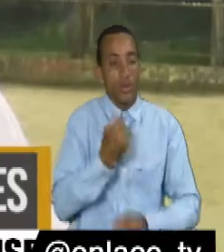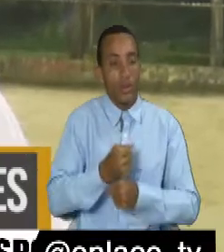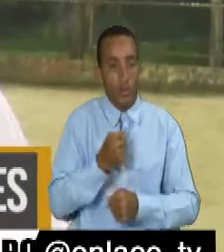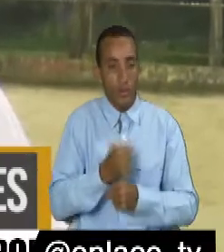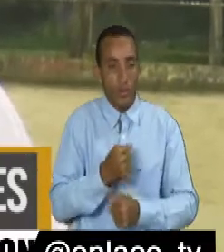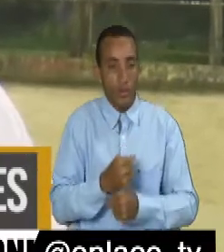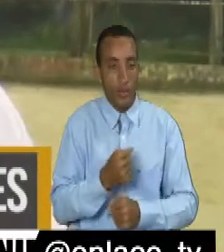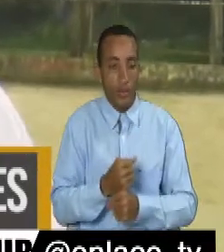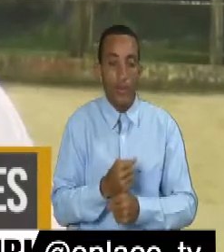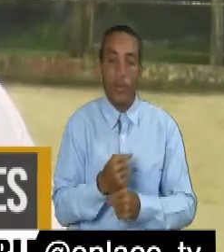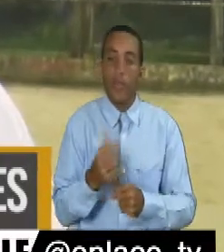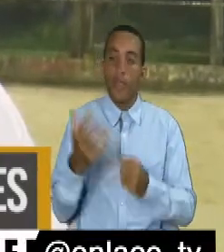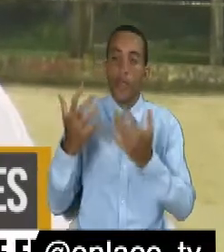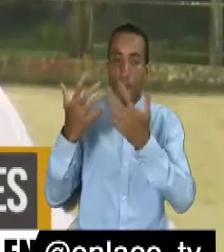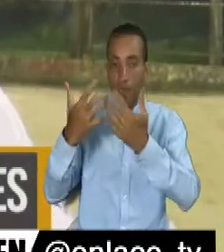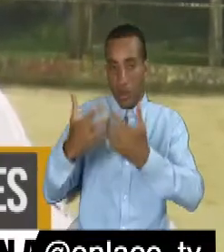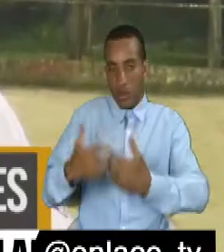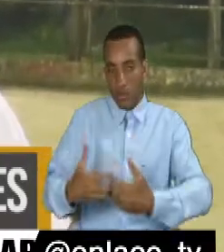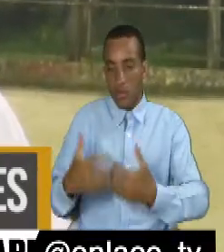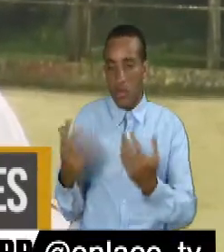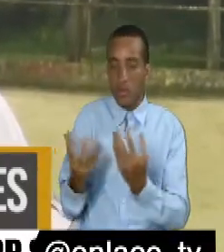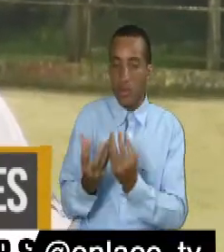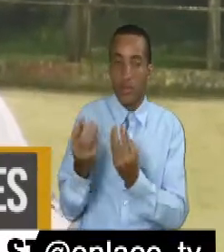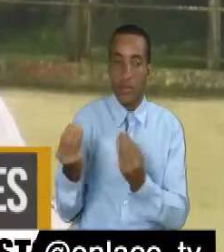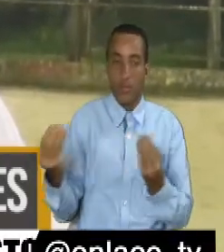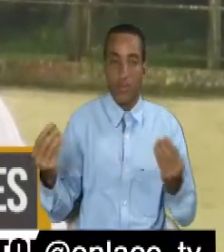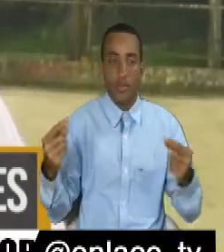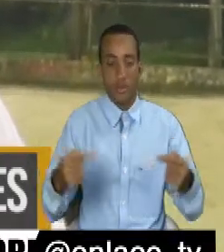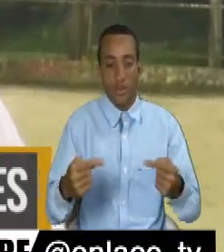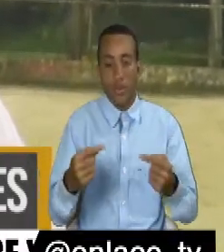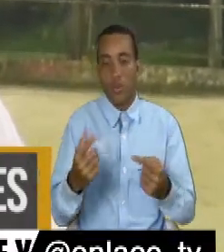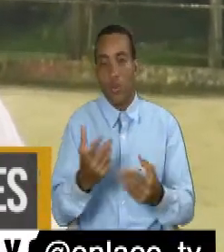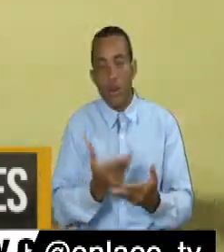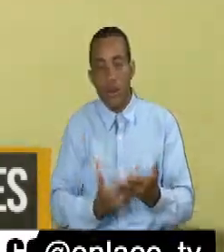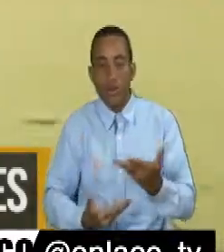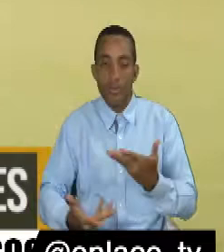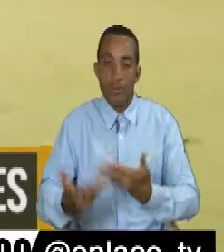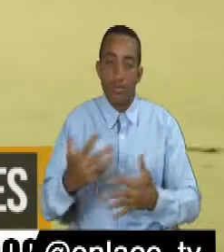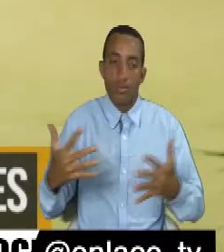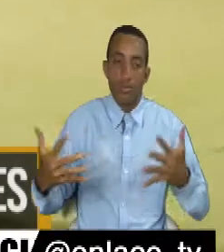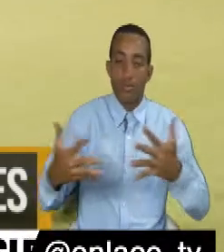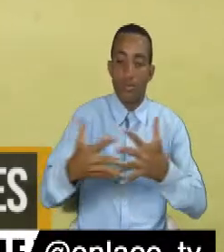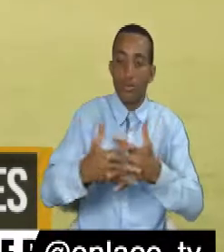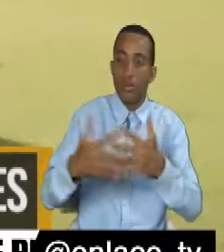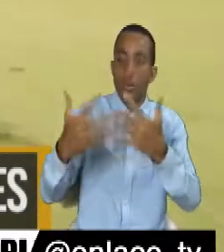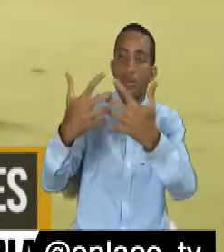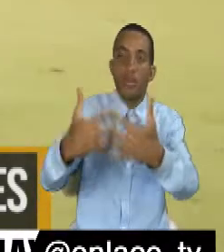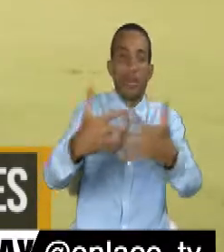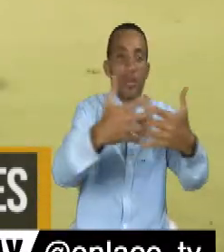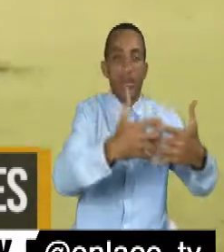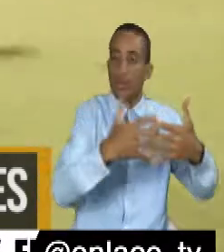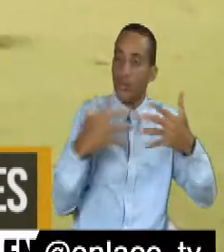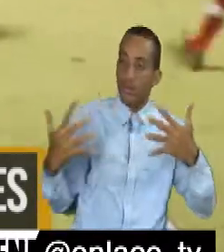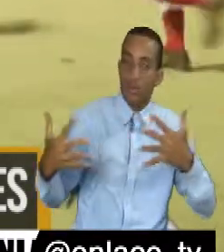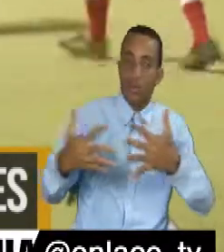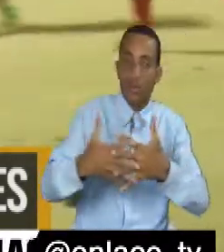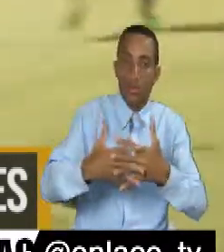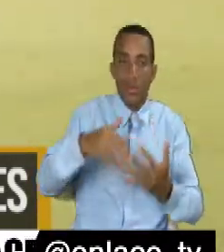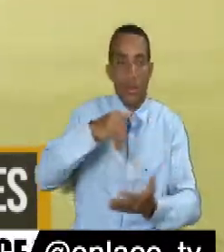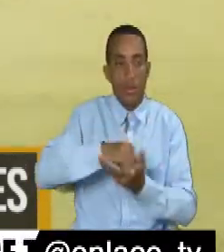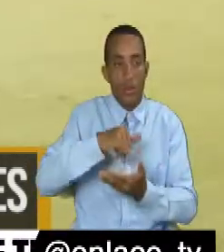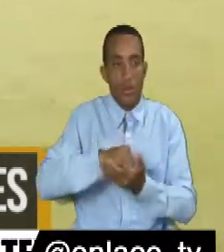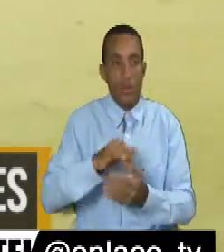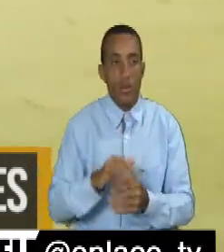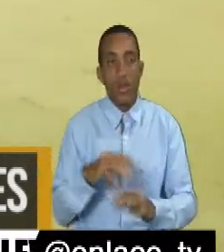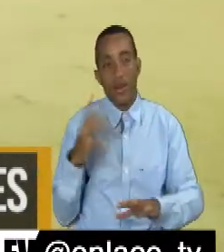una de las empresas que laboramos allá. Un torneo pues más que todo amigable de integración entre empresas, a pesar de que nosotros trabajamos en el mismo entorno, pues no, muchas